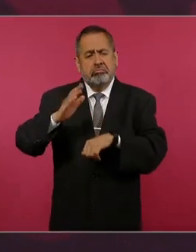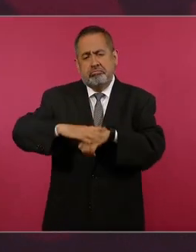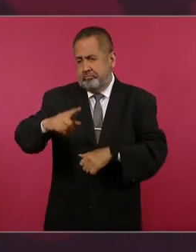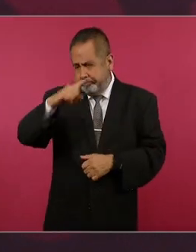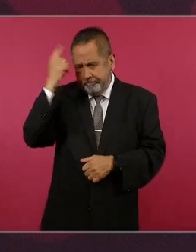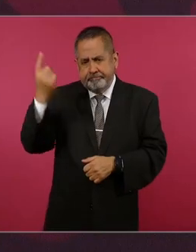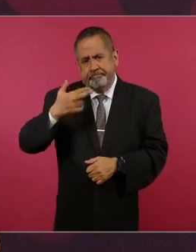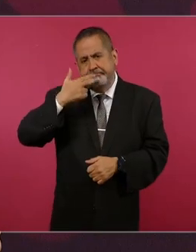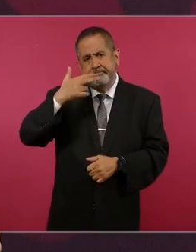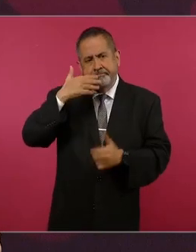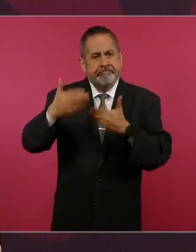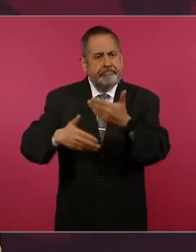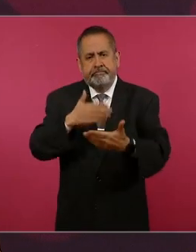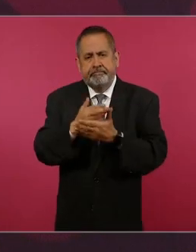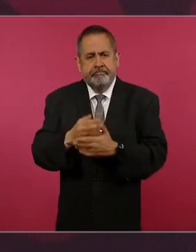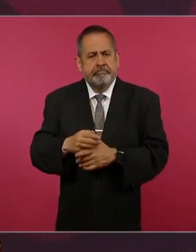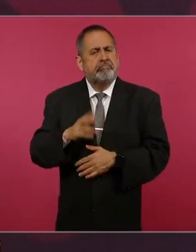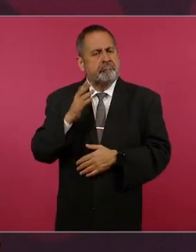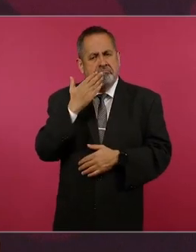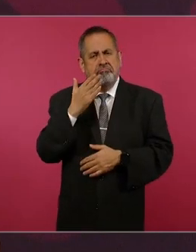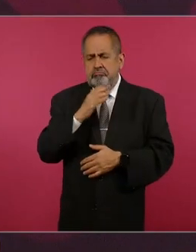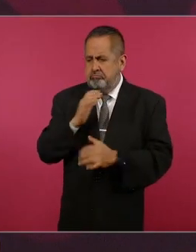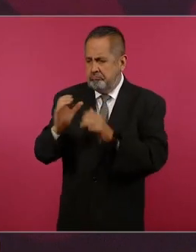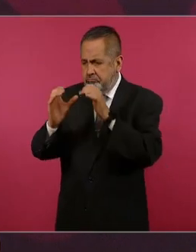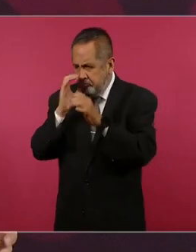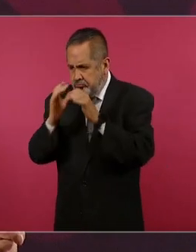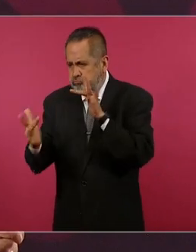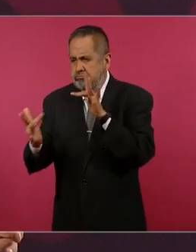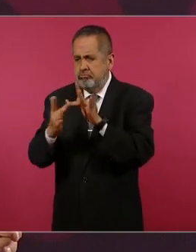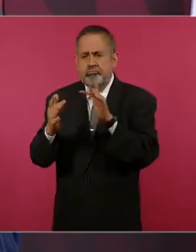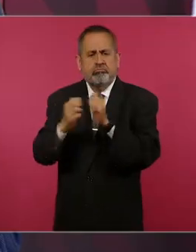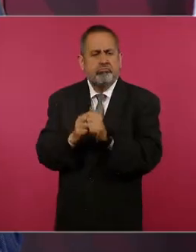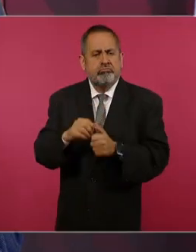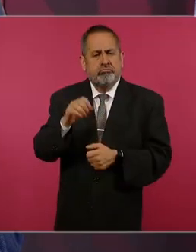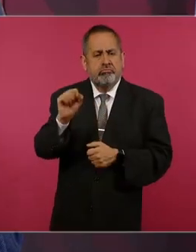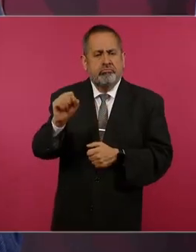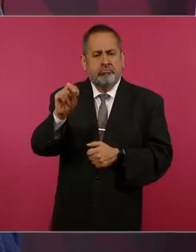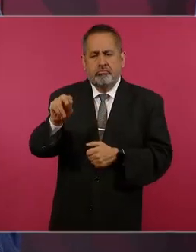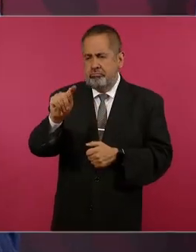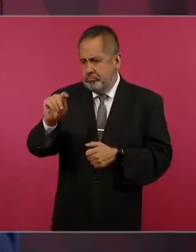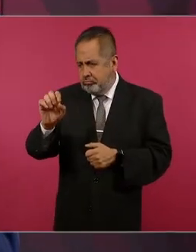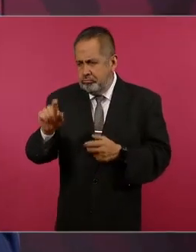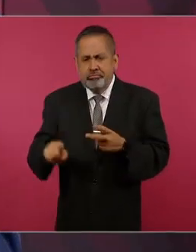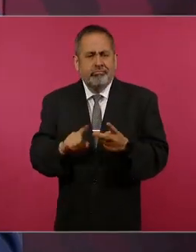muy buena comunicación, no hay confrontación.